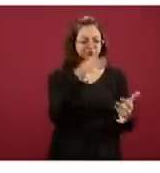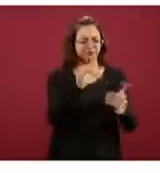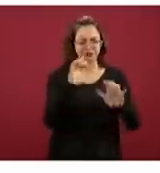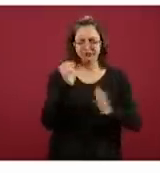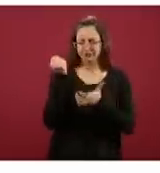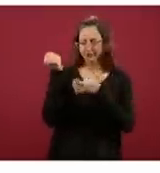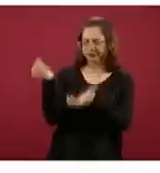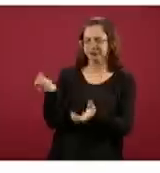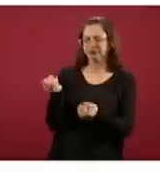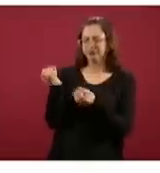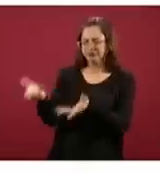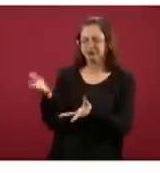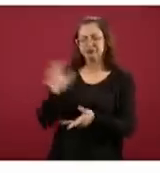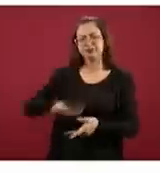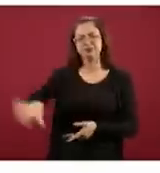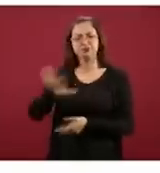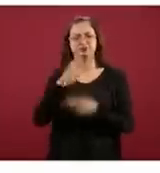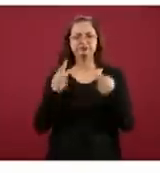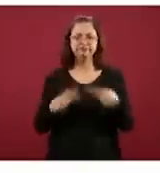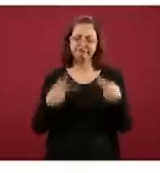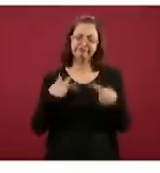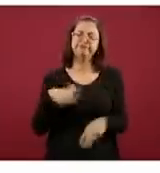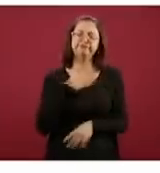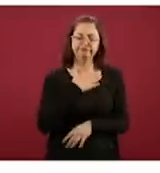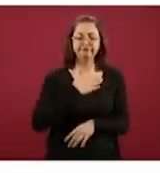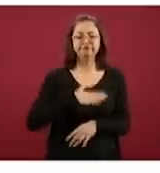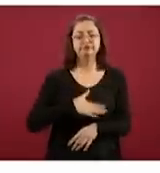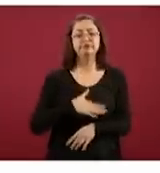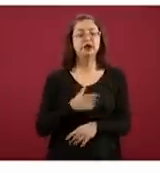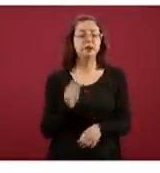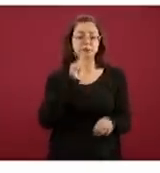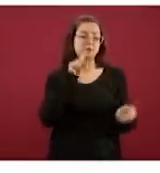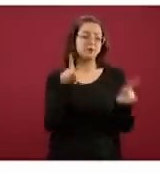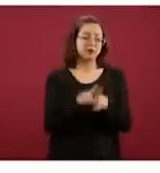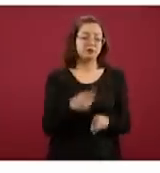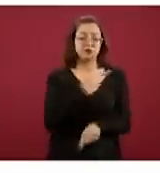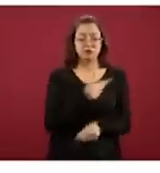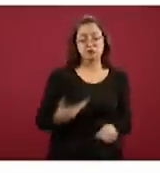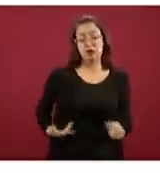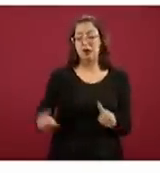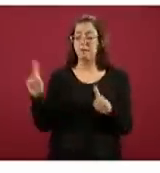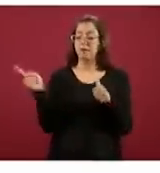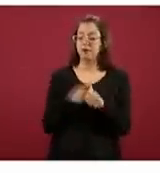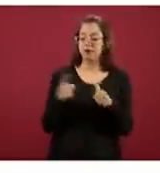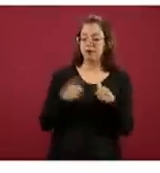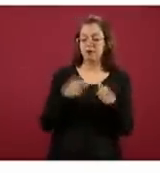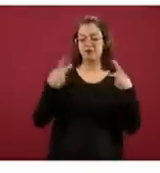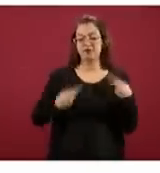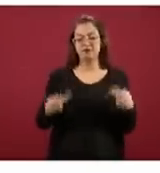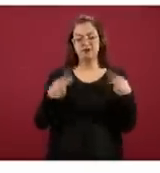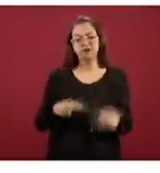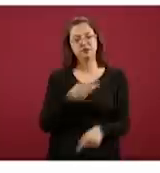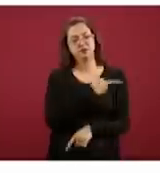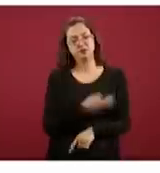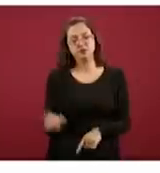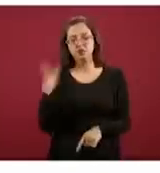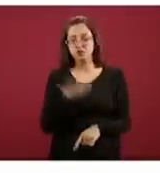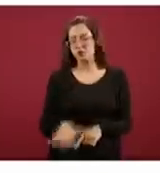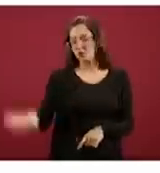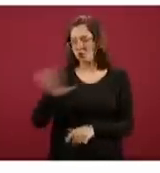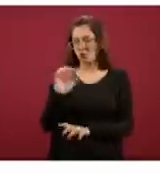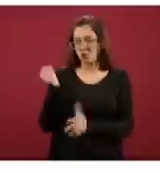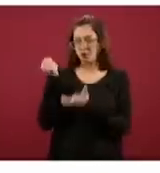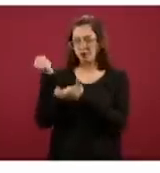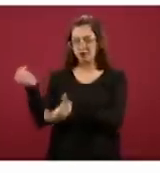las causas sociales de este país, a, como dice el presidente, primero los pobres. Son recursos que estaban